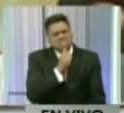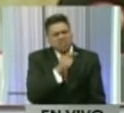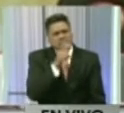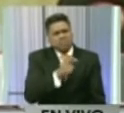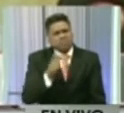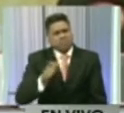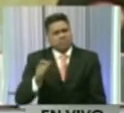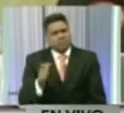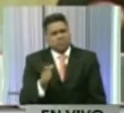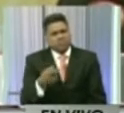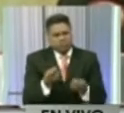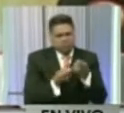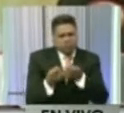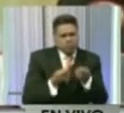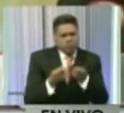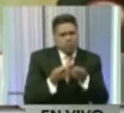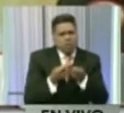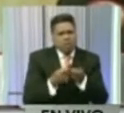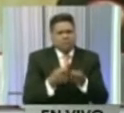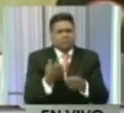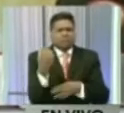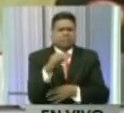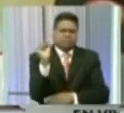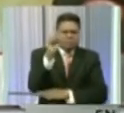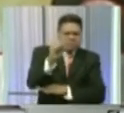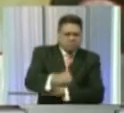direccionalidad política para tumbar a la revolución bolivariana.